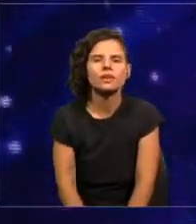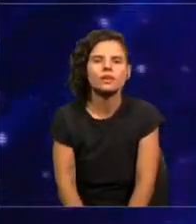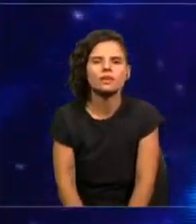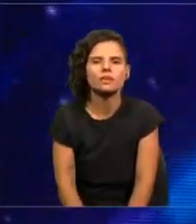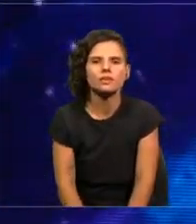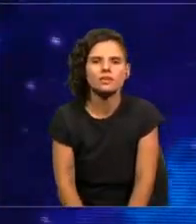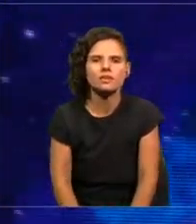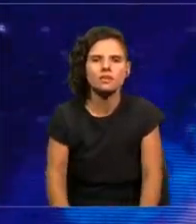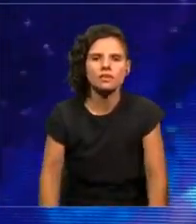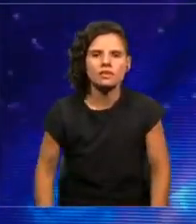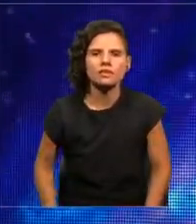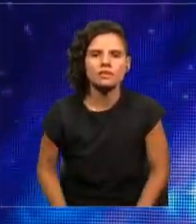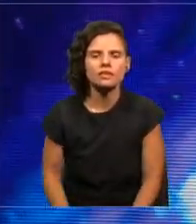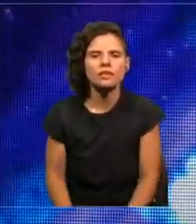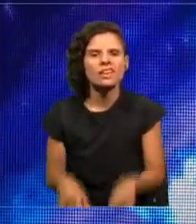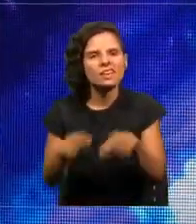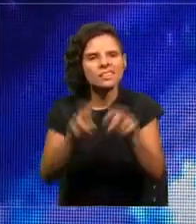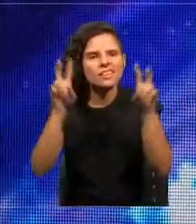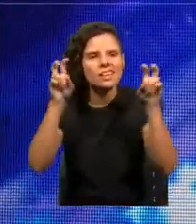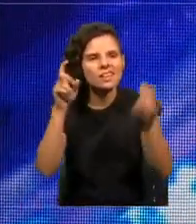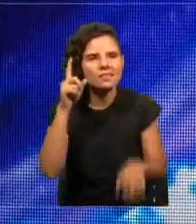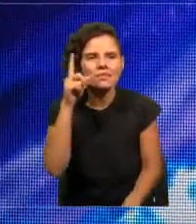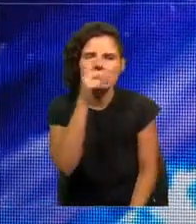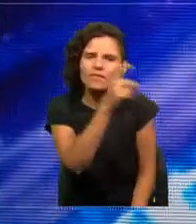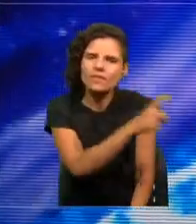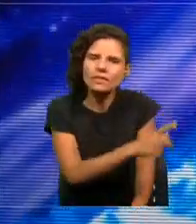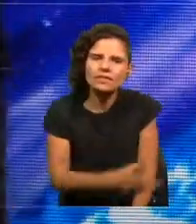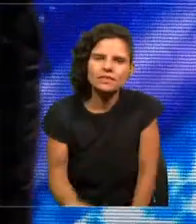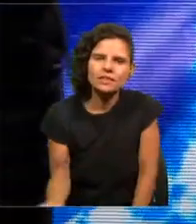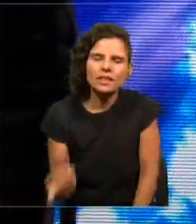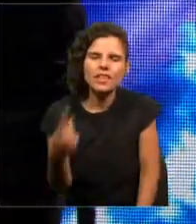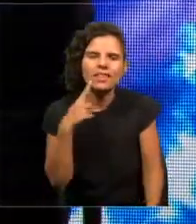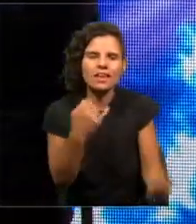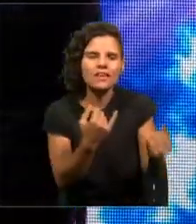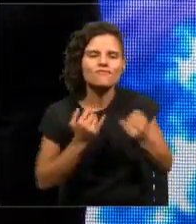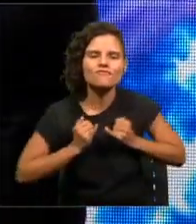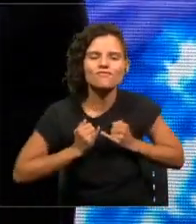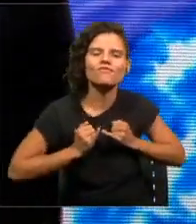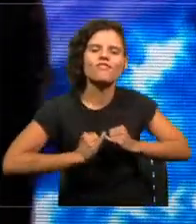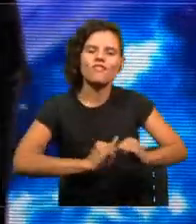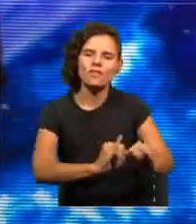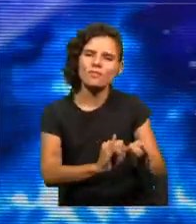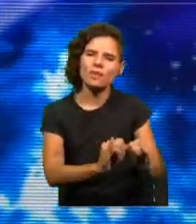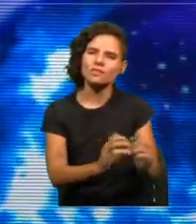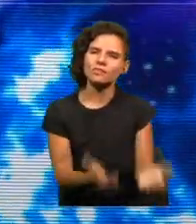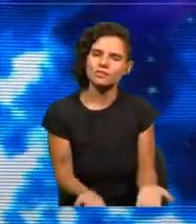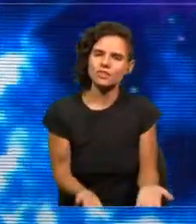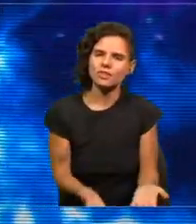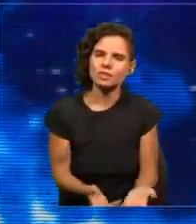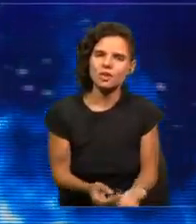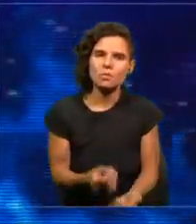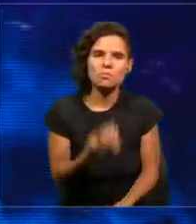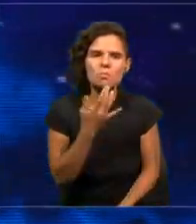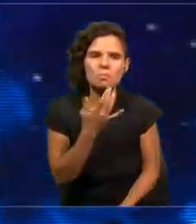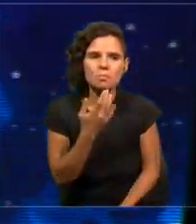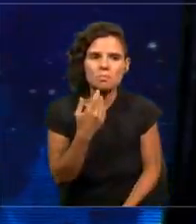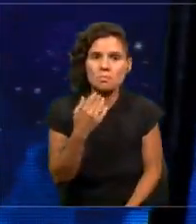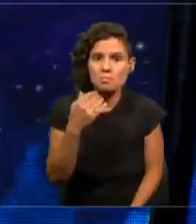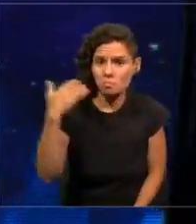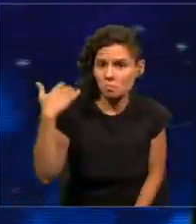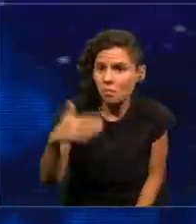ese es el tema más complejo de los datos del uso de los datos que es la pregunta de cuánto nos importa